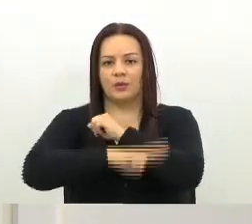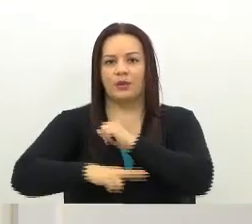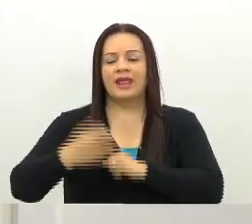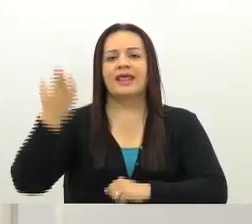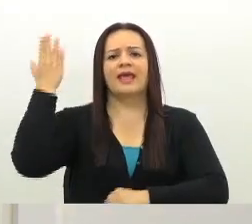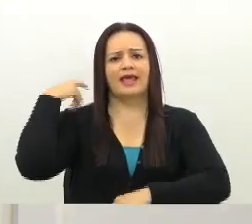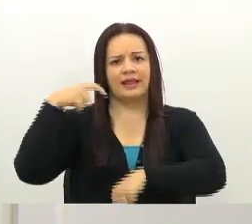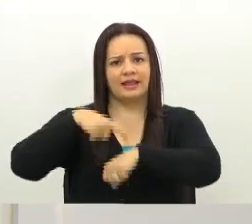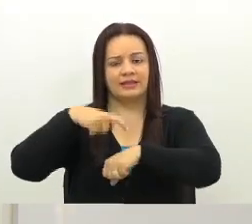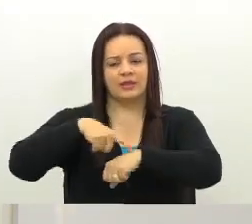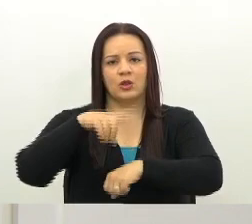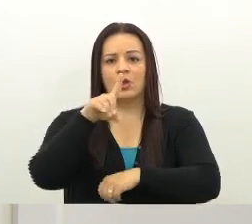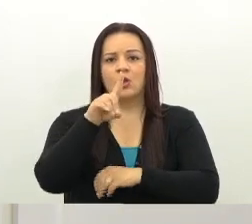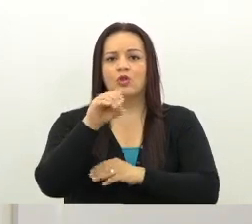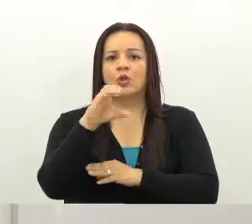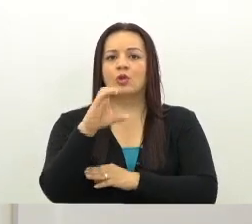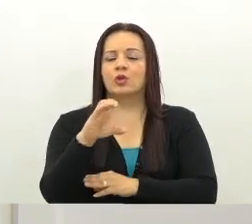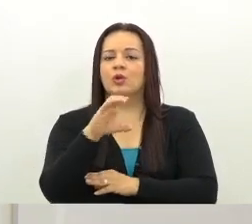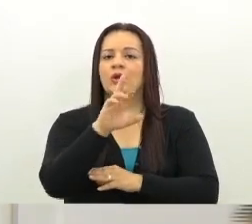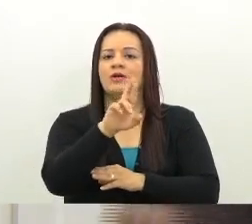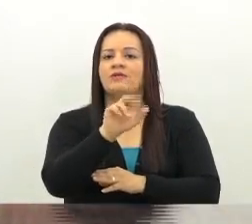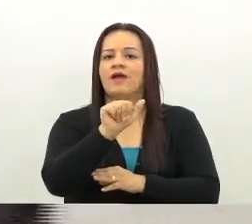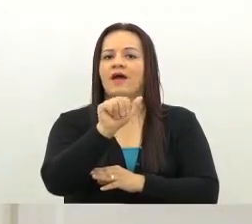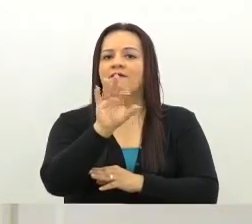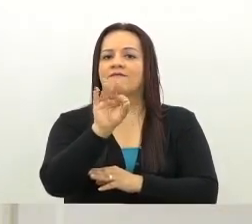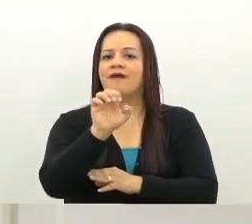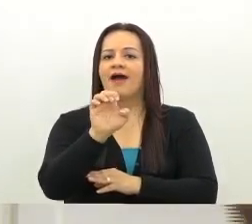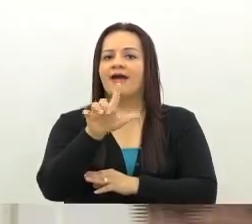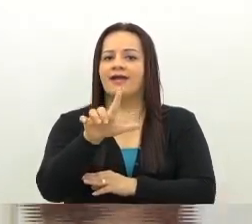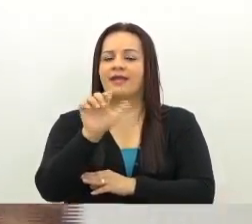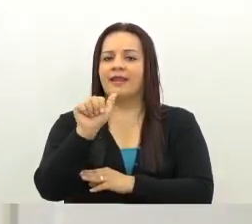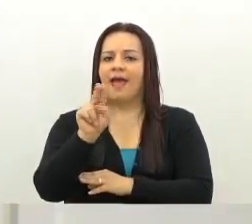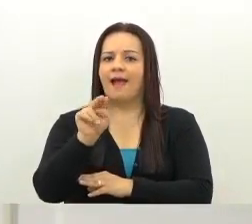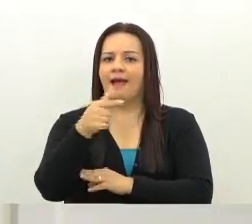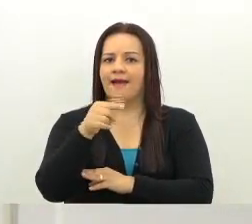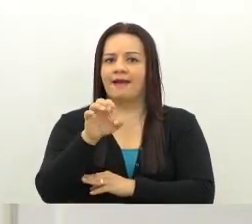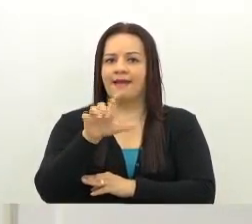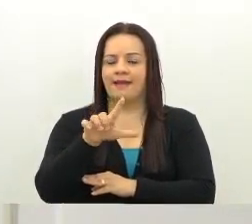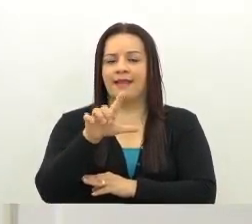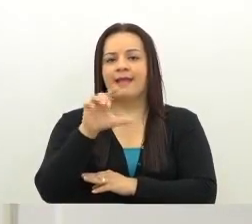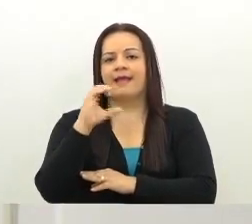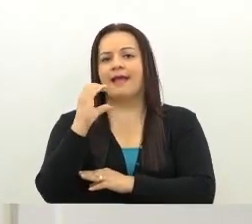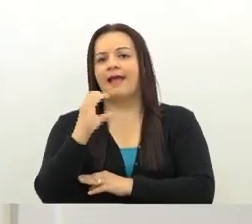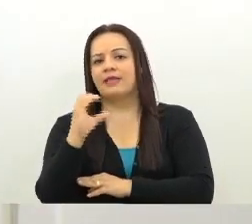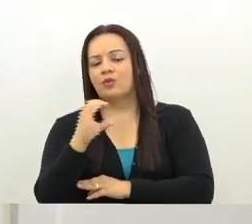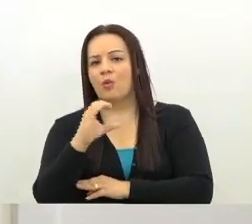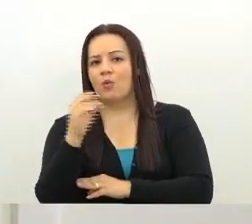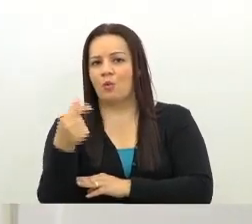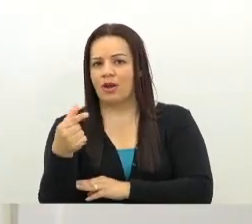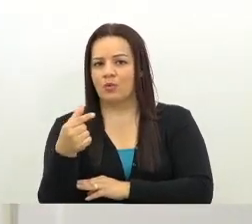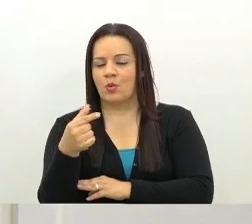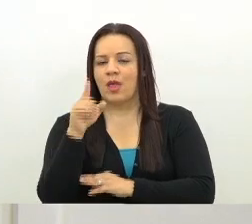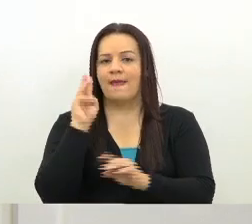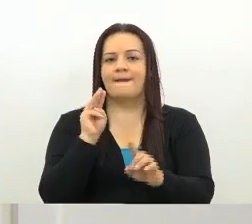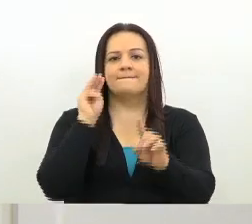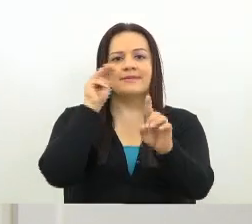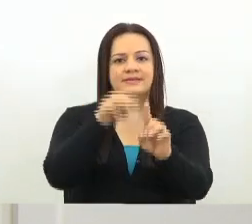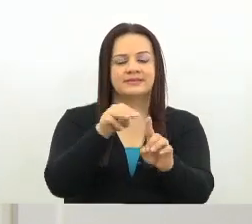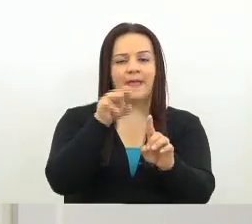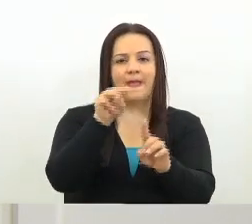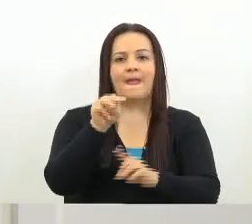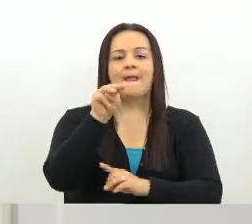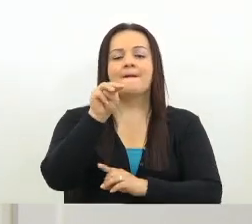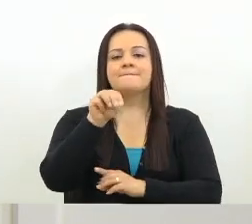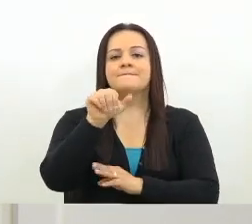entonces, el doctor Rafael Ángel Calderón Guardia, en su mensaje de mayo del 1 de mayo.